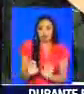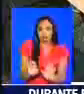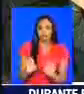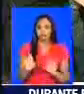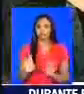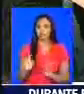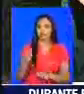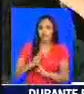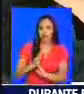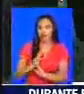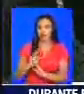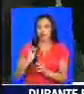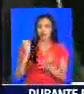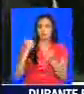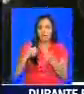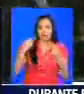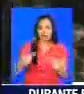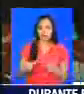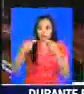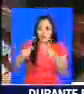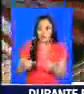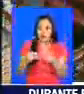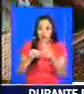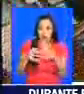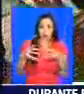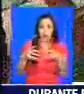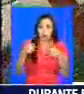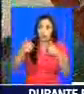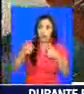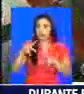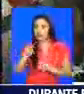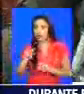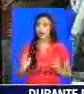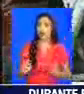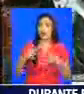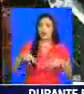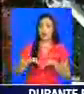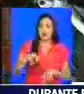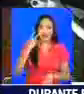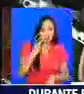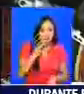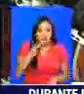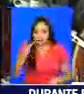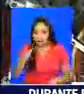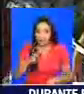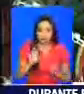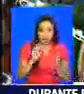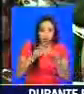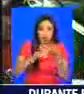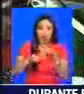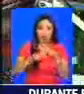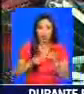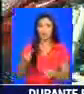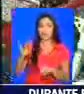el funcionamiento acerca de las llantas, si se encuentran bien infladas o no, los frenos sobre todo. Y cada uno de los seguros también debe ser revisado, porque si no, a